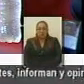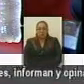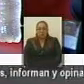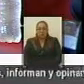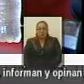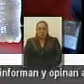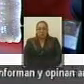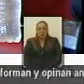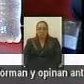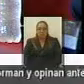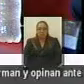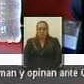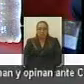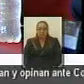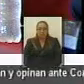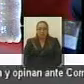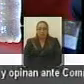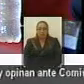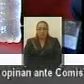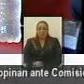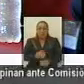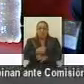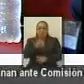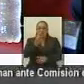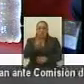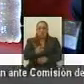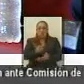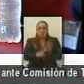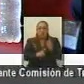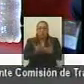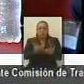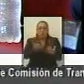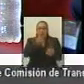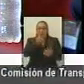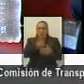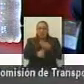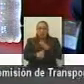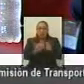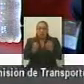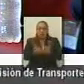señor presidente, señalar algunas cosas que pasan en el Congreso.